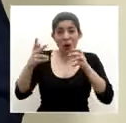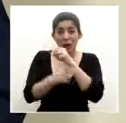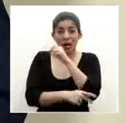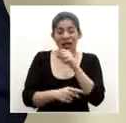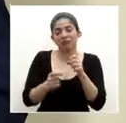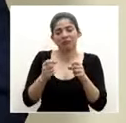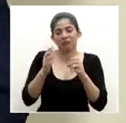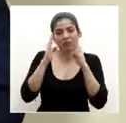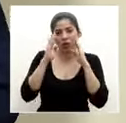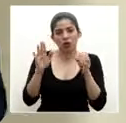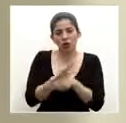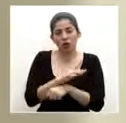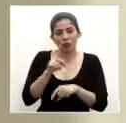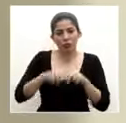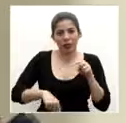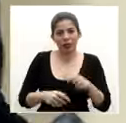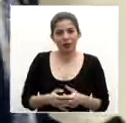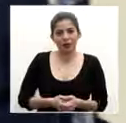país.